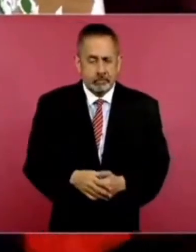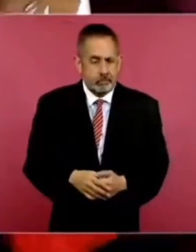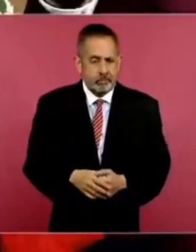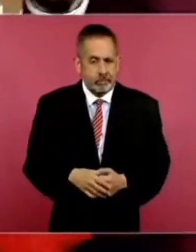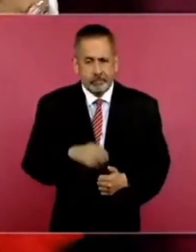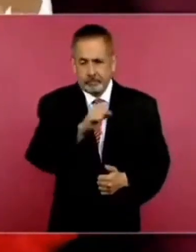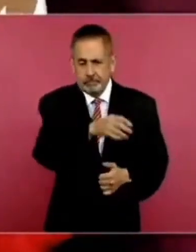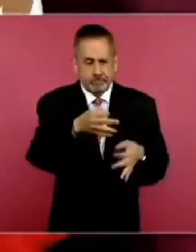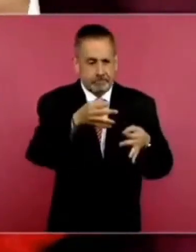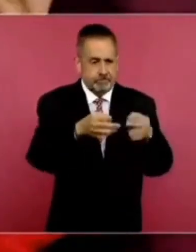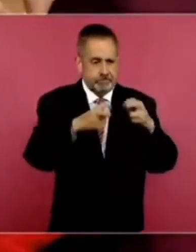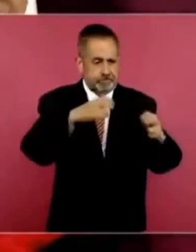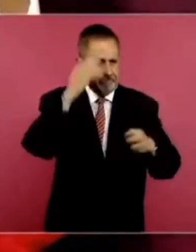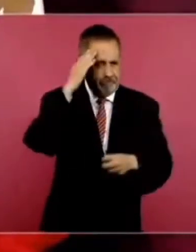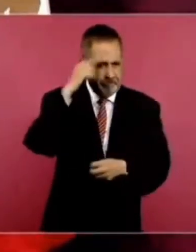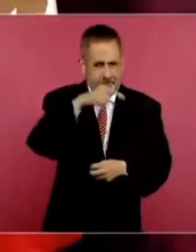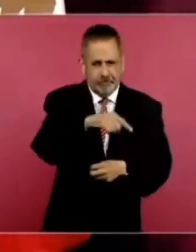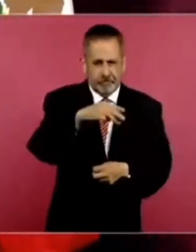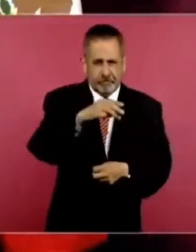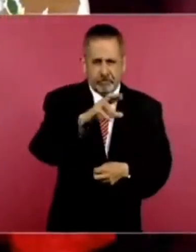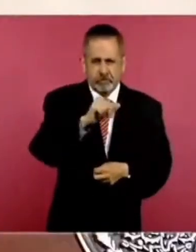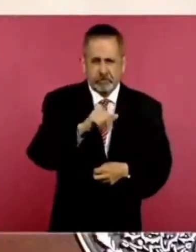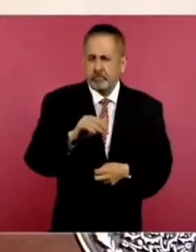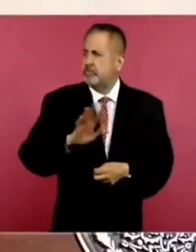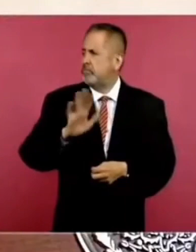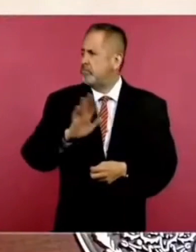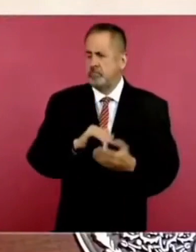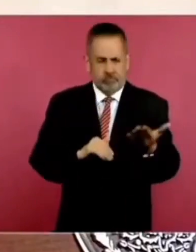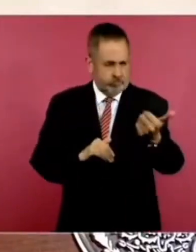el ministro solicitó el expediente.